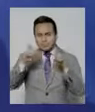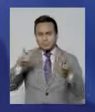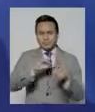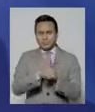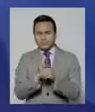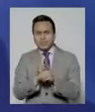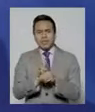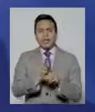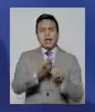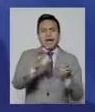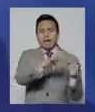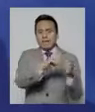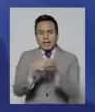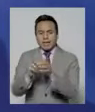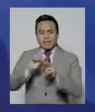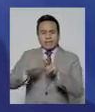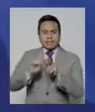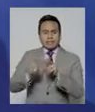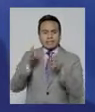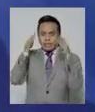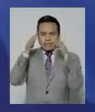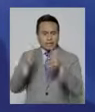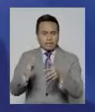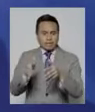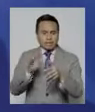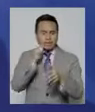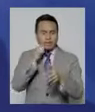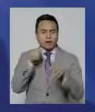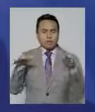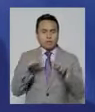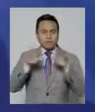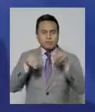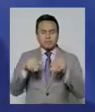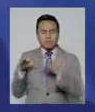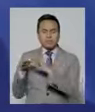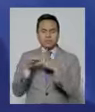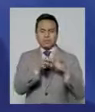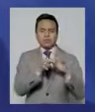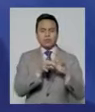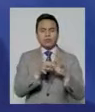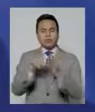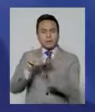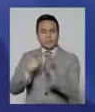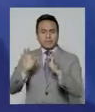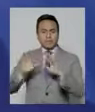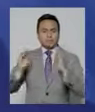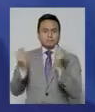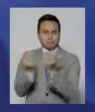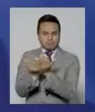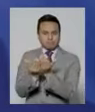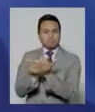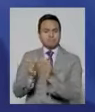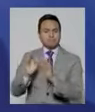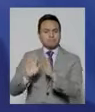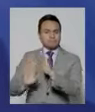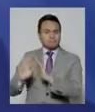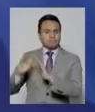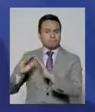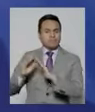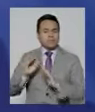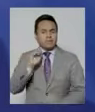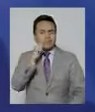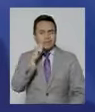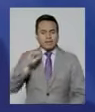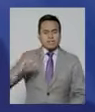aislar y tratar, y ocupar para ese mismo motivo las residencias sanitarias. En tercer lugar,